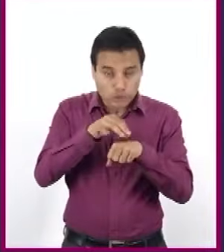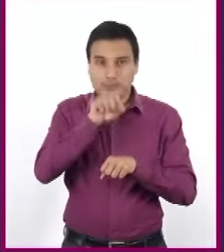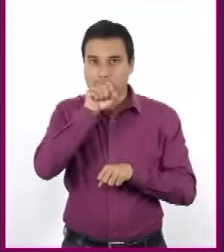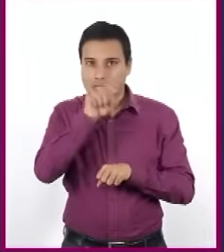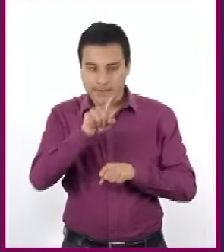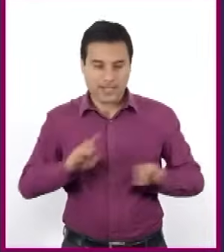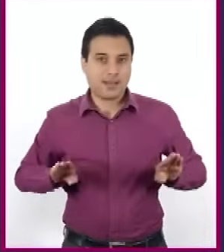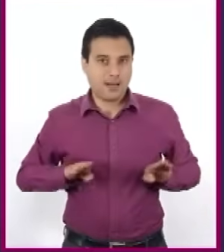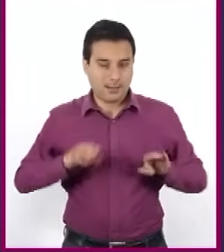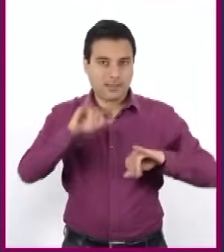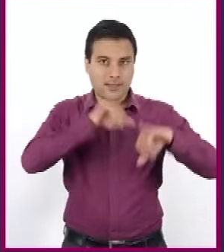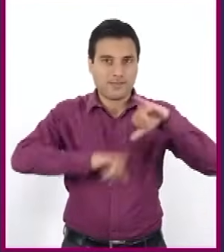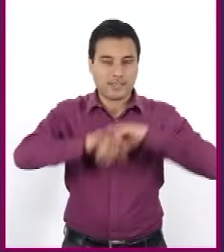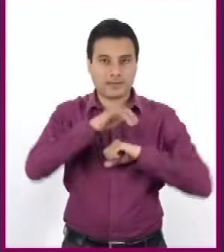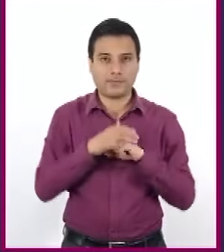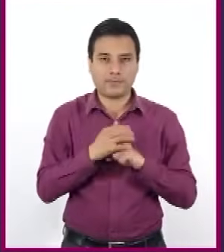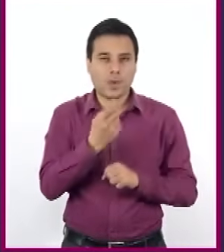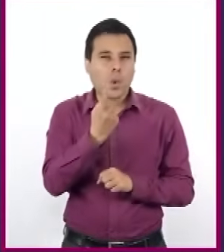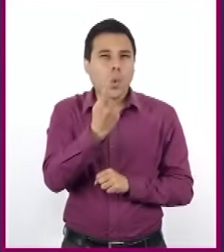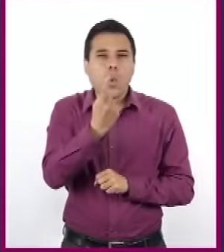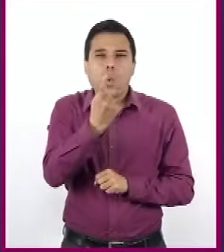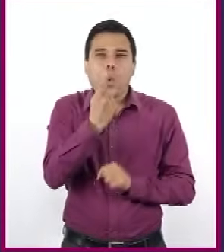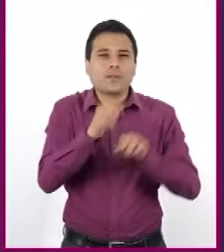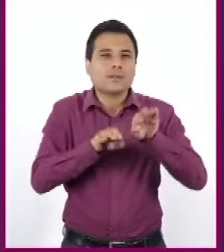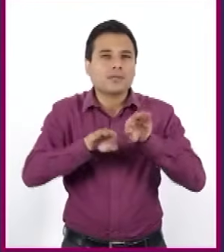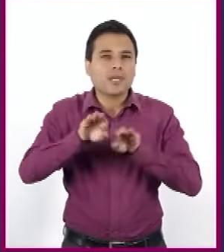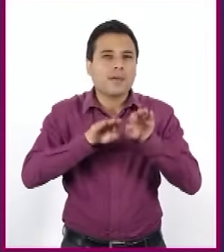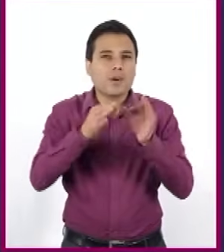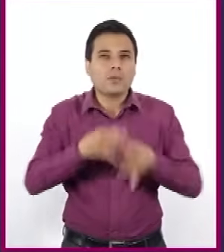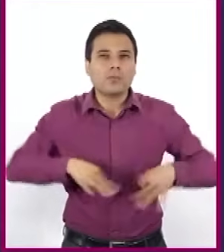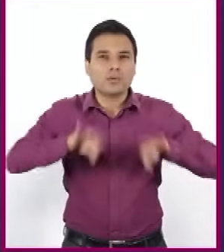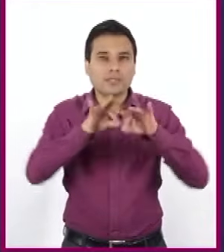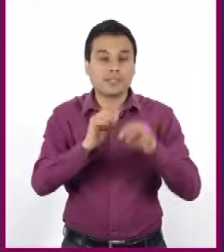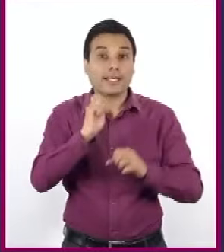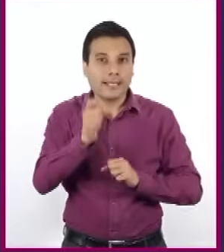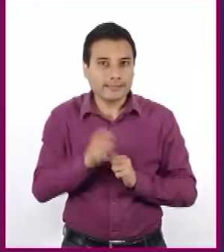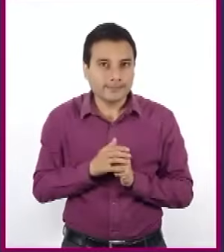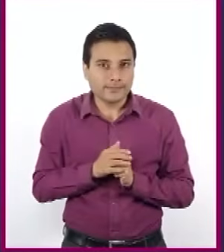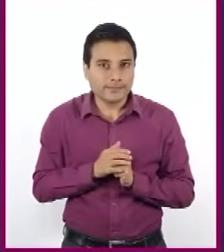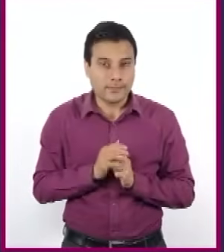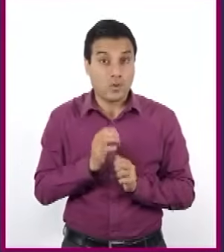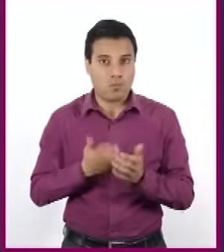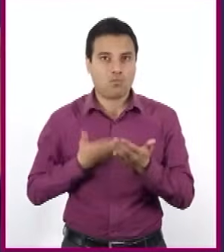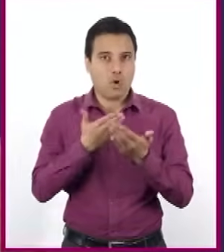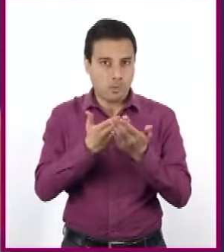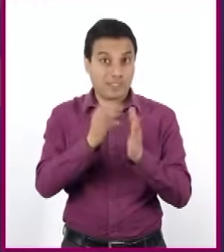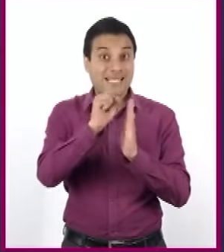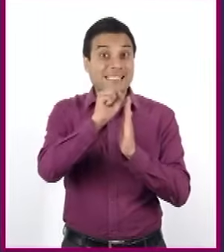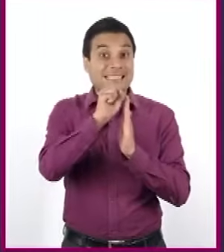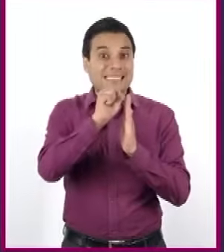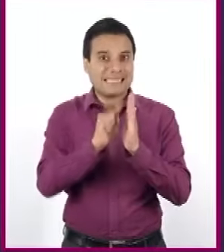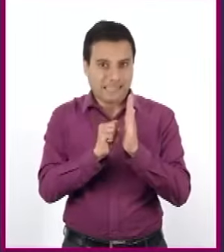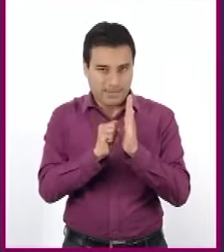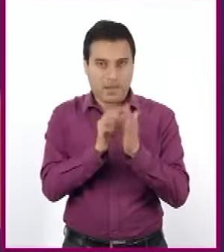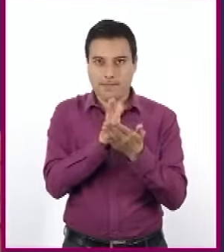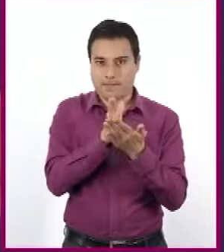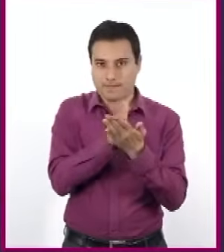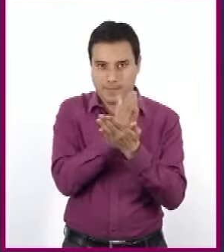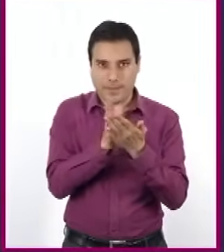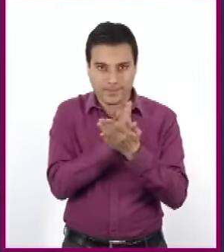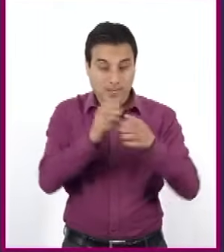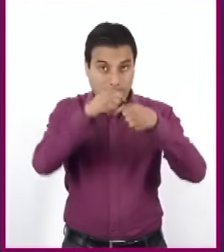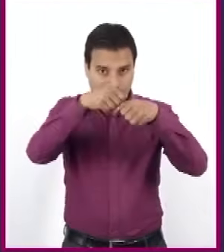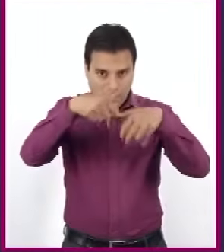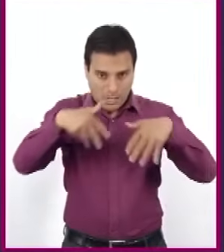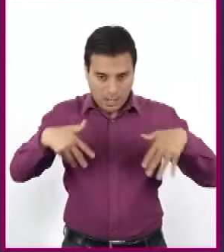tareas fundamentales de científicos de esa época fue proponer un sistema de clasificación que permitiera de manera sencilla